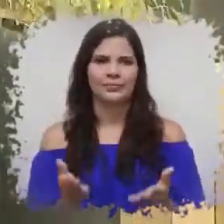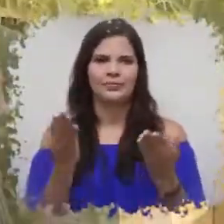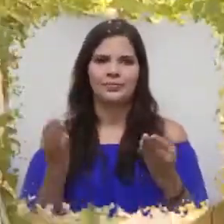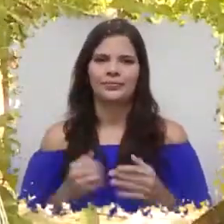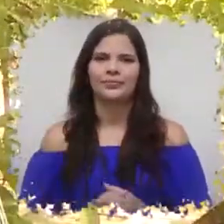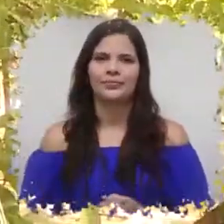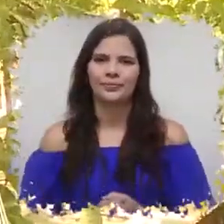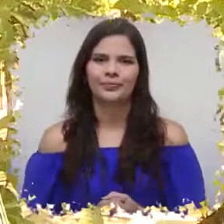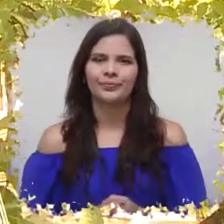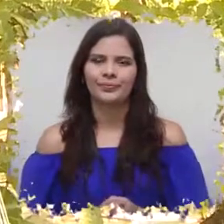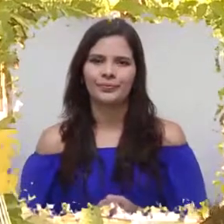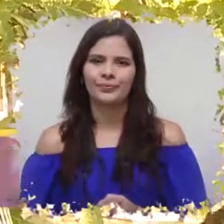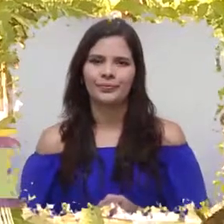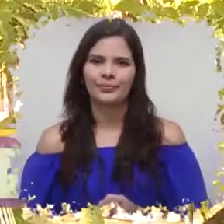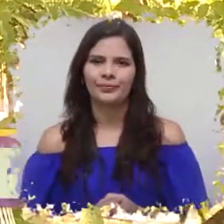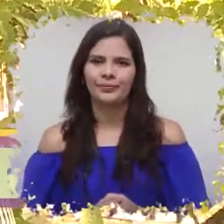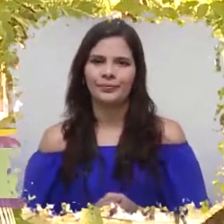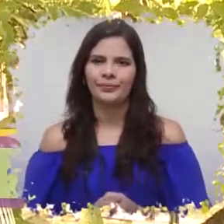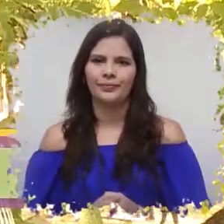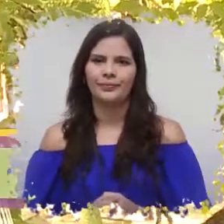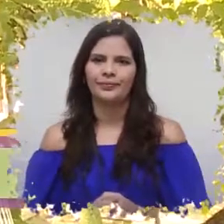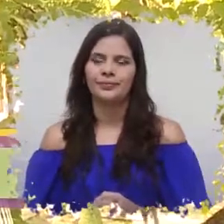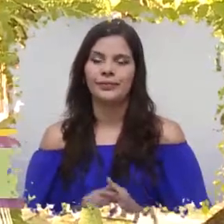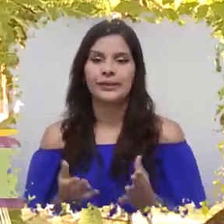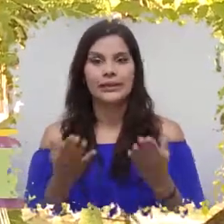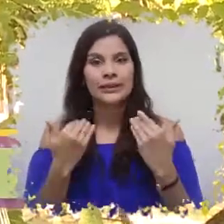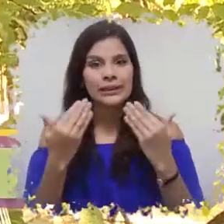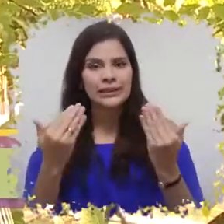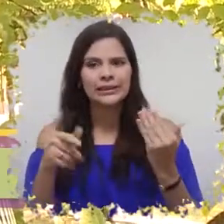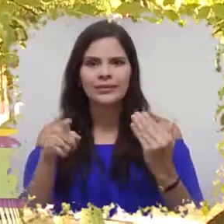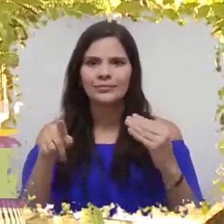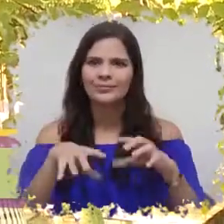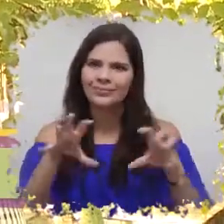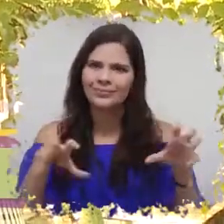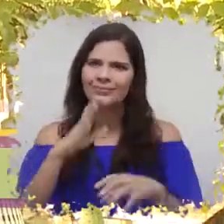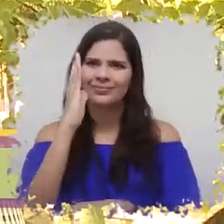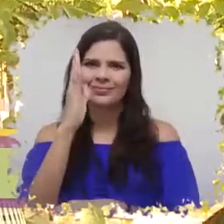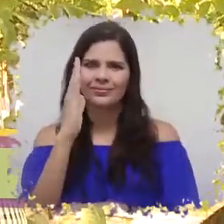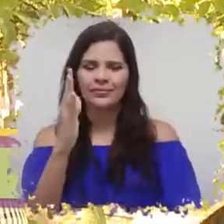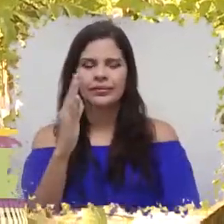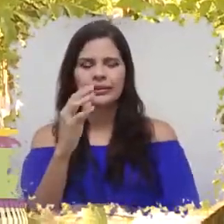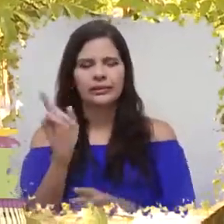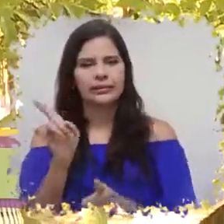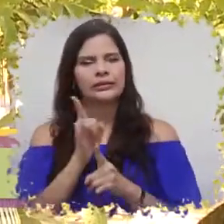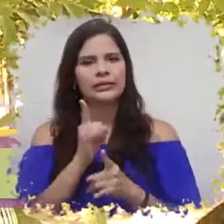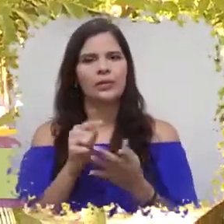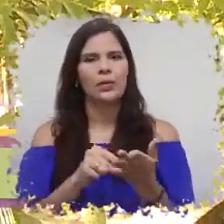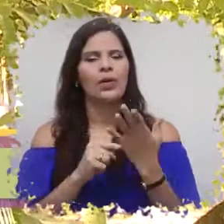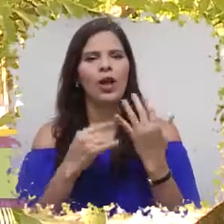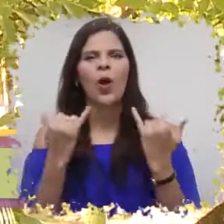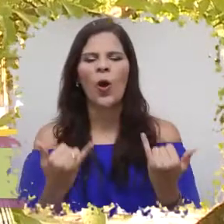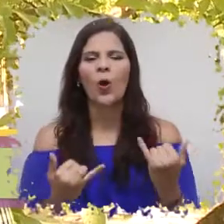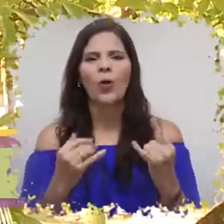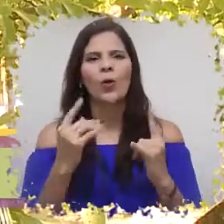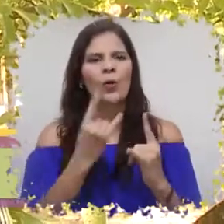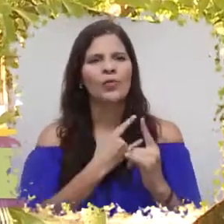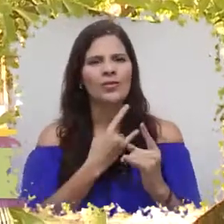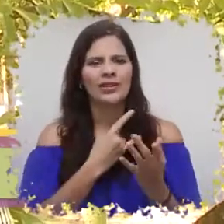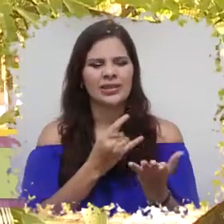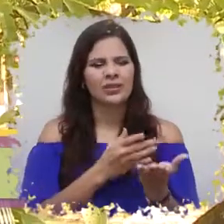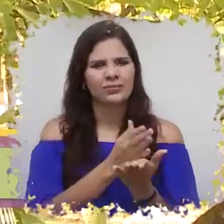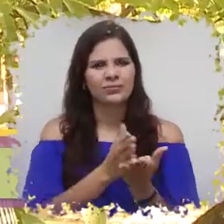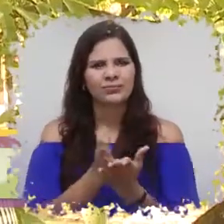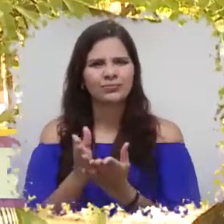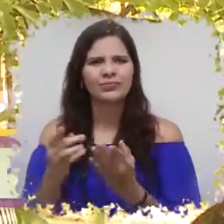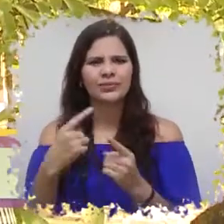el estudiante. Con este evento que está en pro de lo que debe ser hoy una universidad,